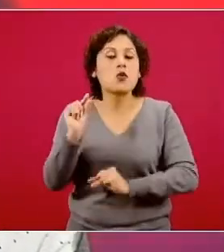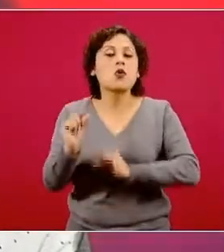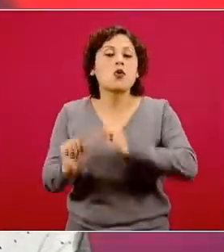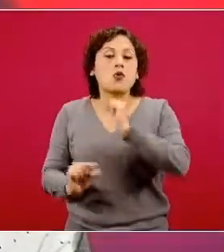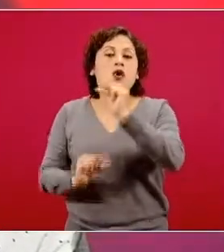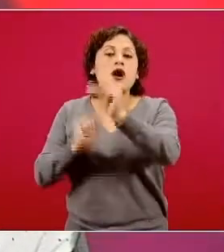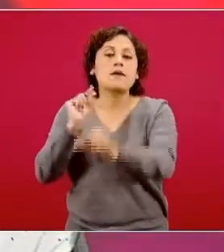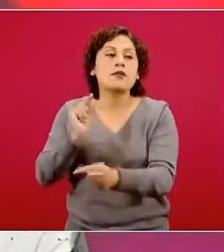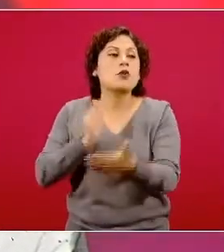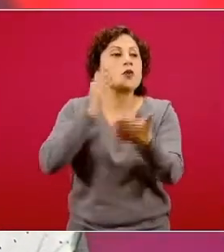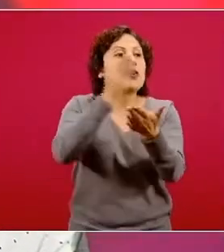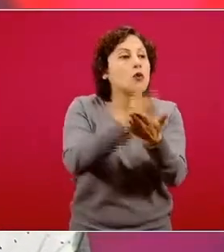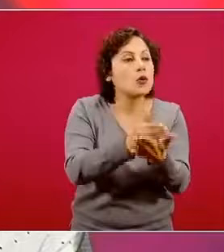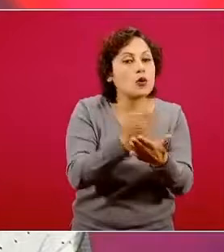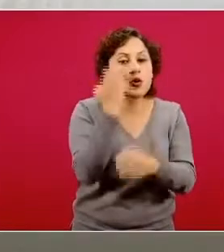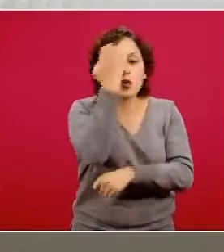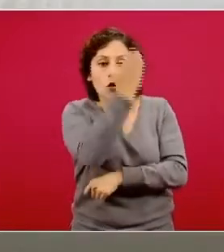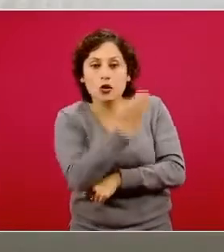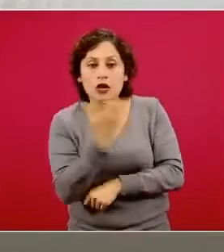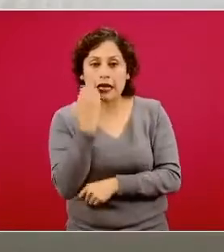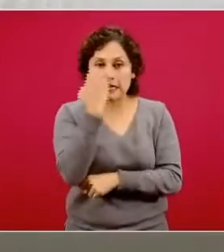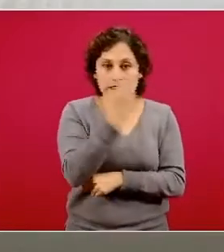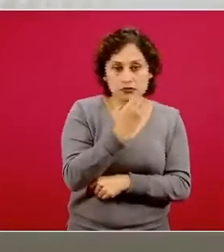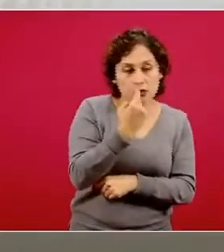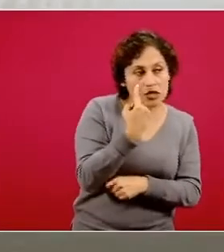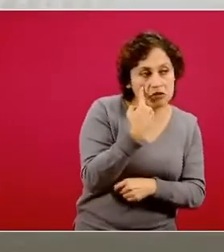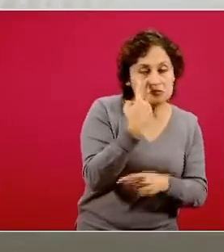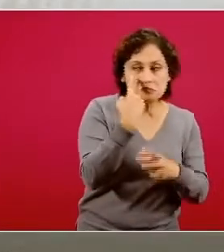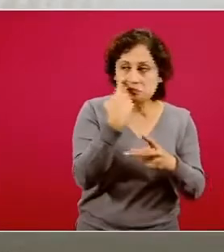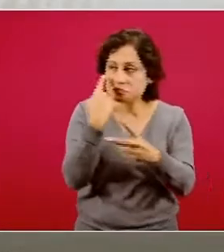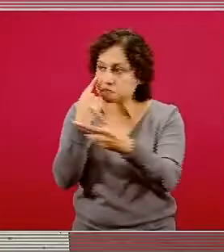las escuelas, que estén en condiciones,